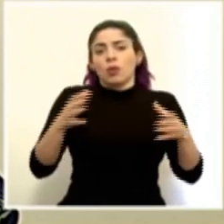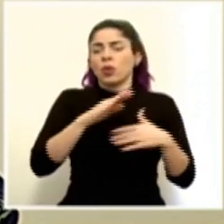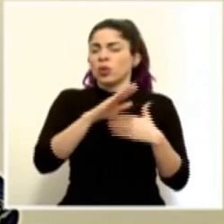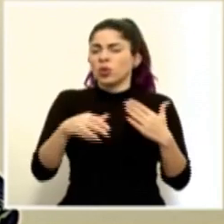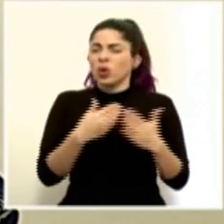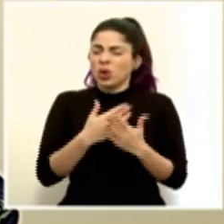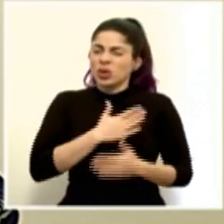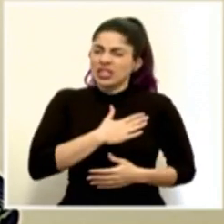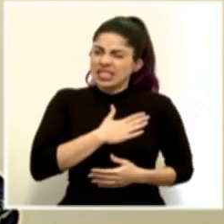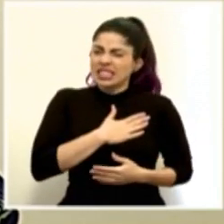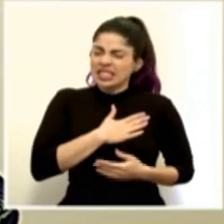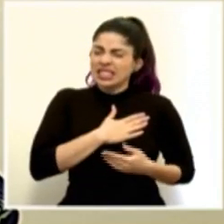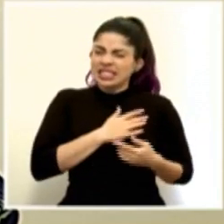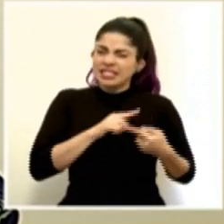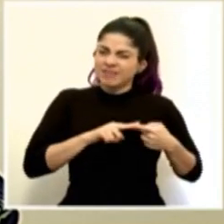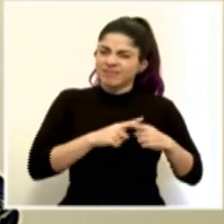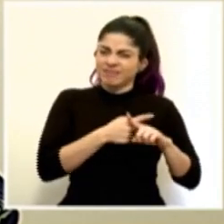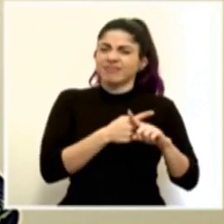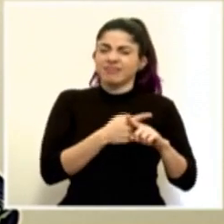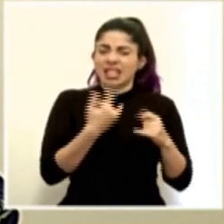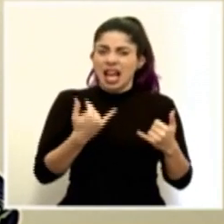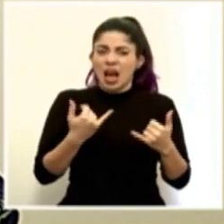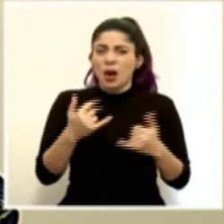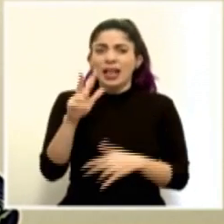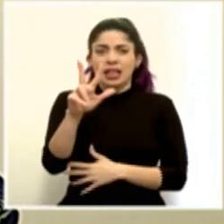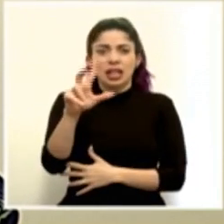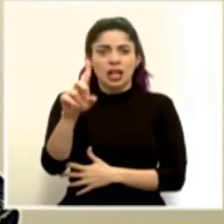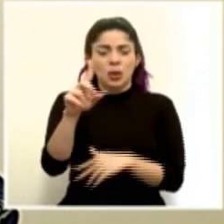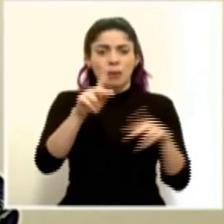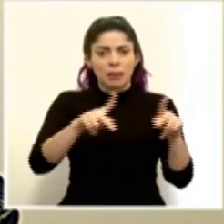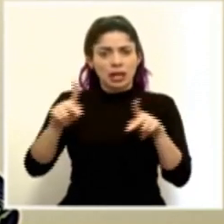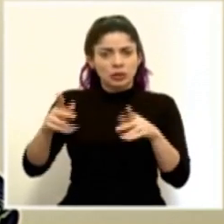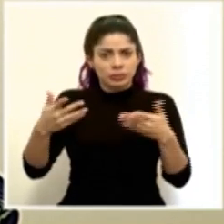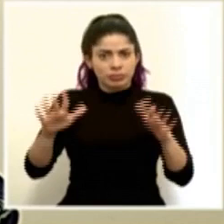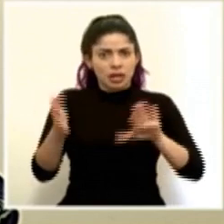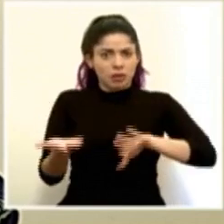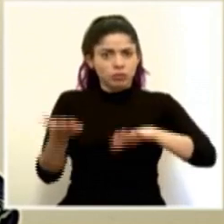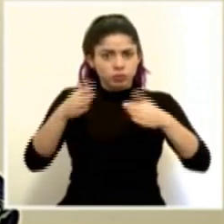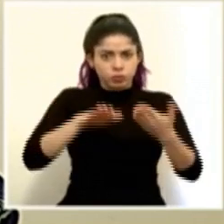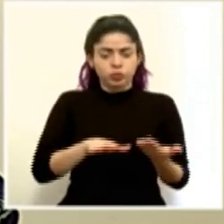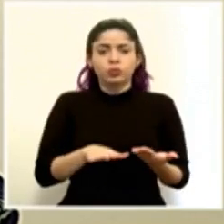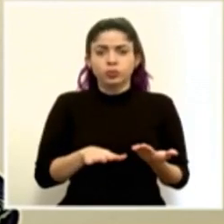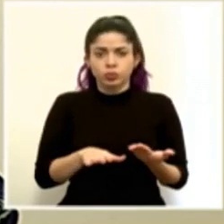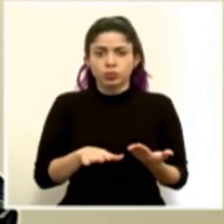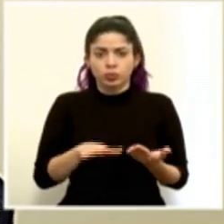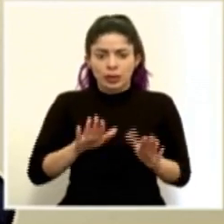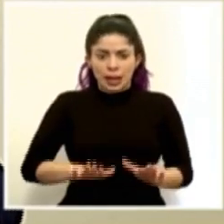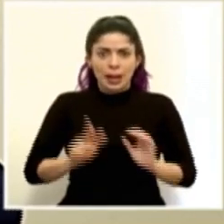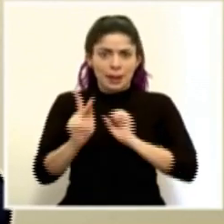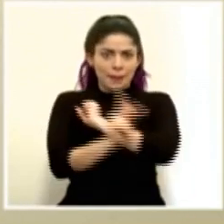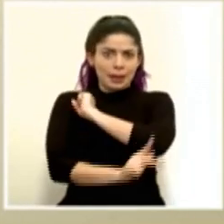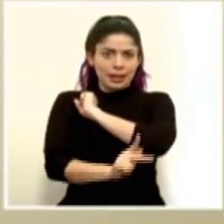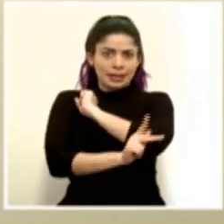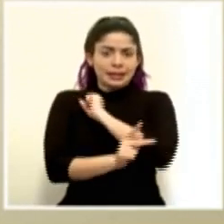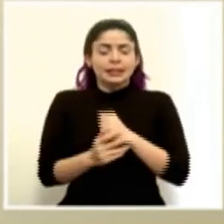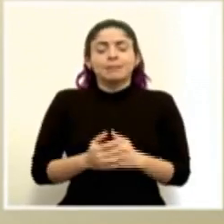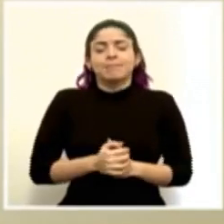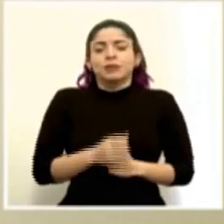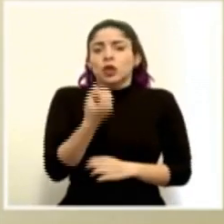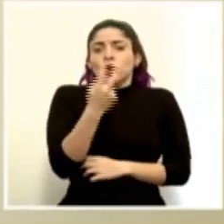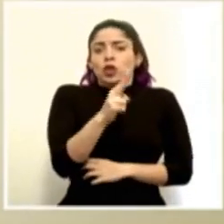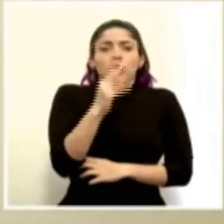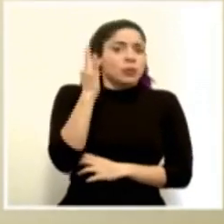muy lamentables. Alcanzamos un total de 31 personas fallecidas en nuestro país, que son